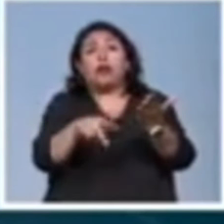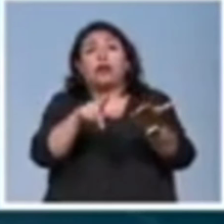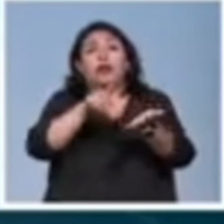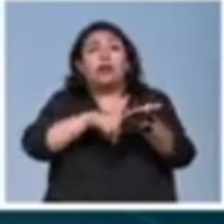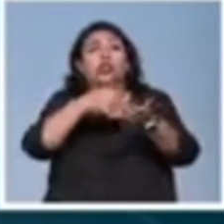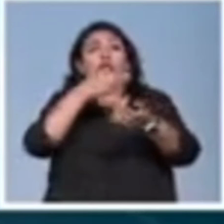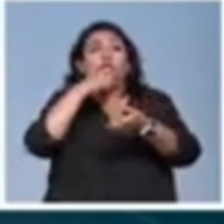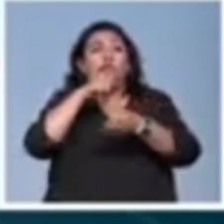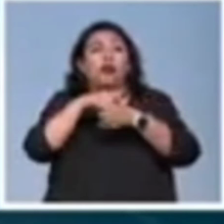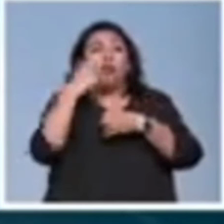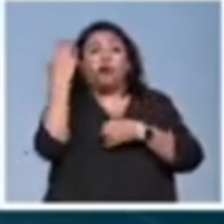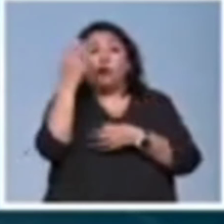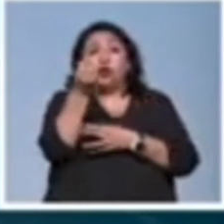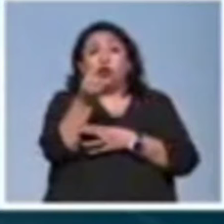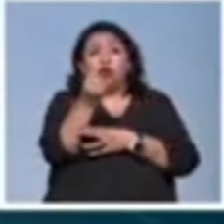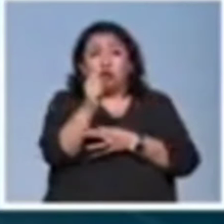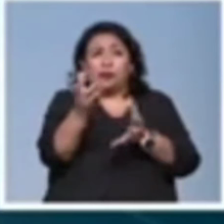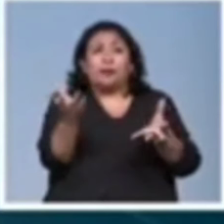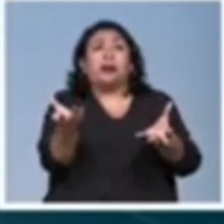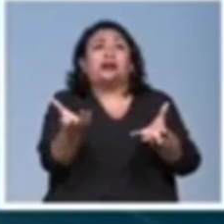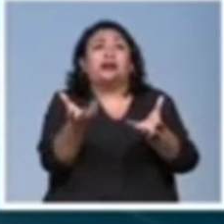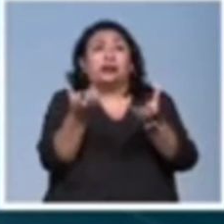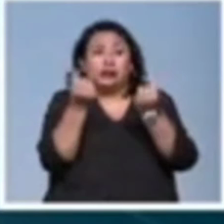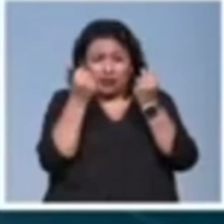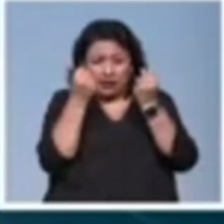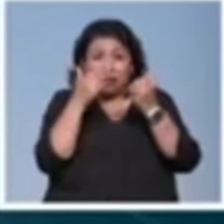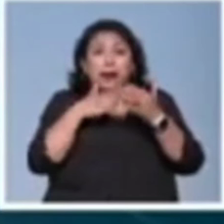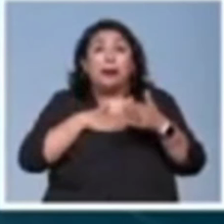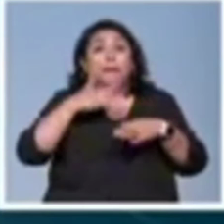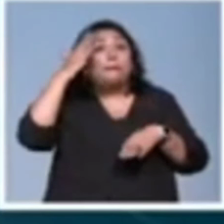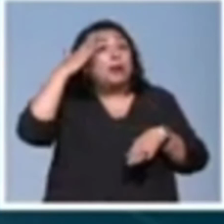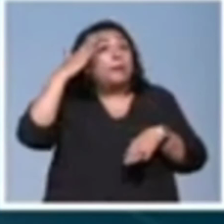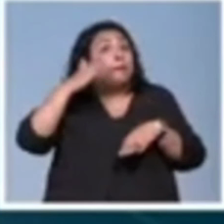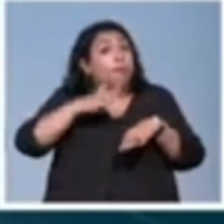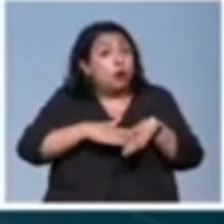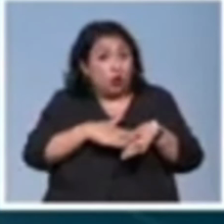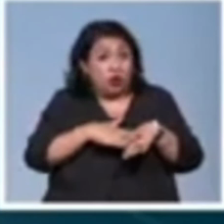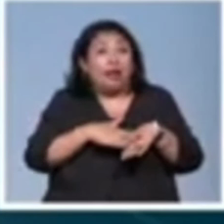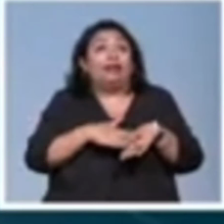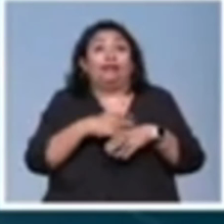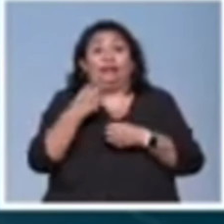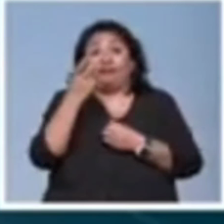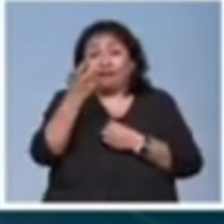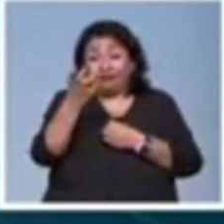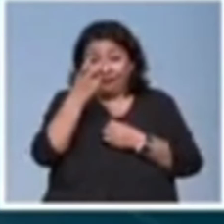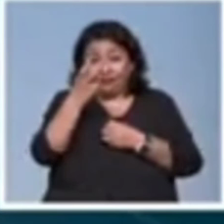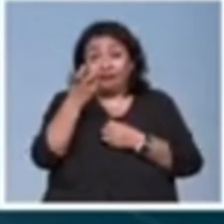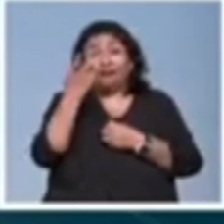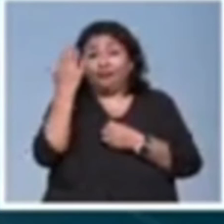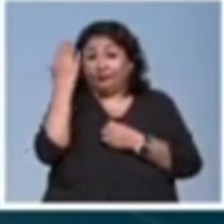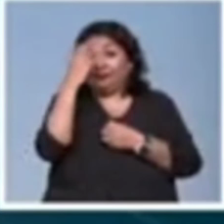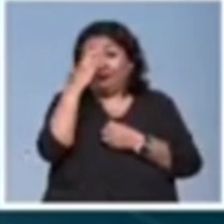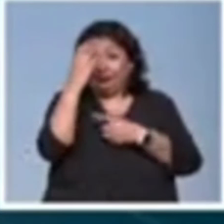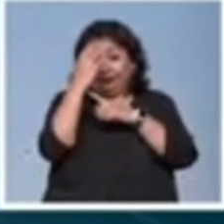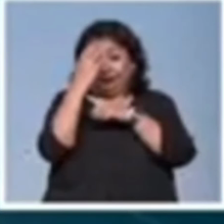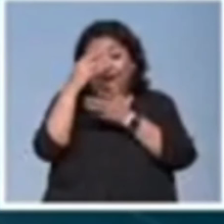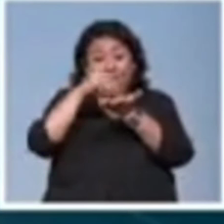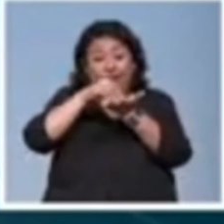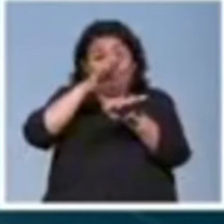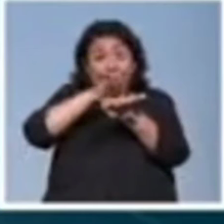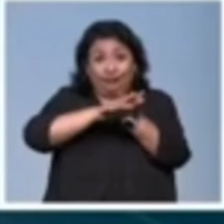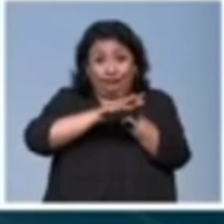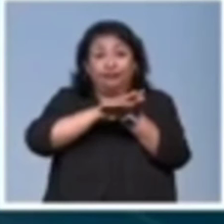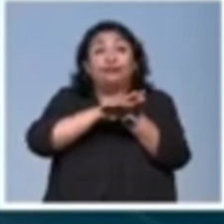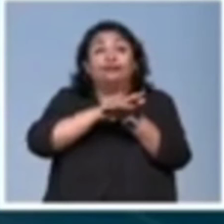del Festival Foto Septiembre a rescatar nuestras memorias. Y en este sentido, la fotografía como documento,